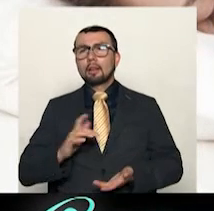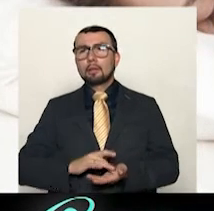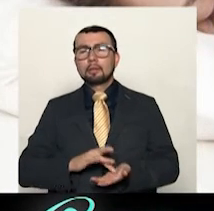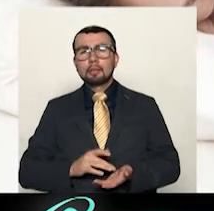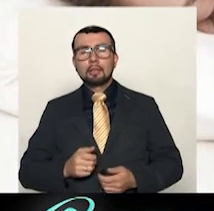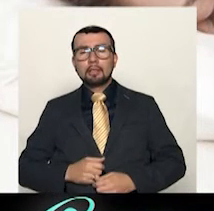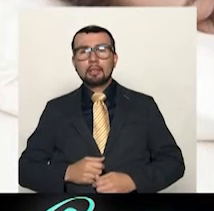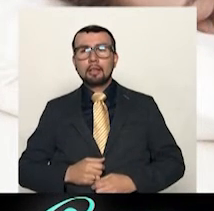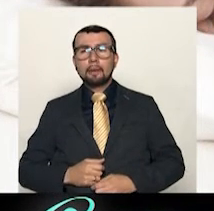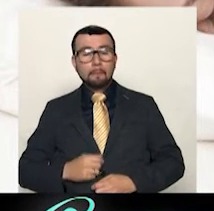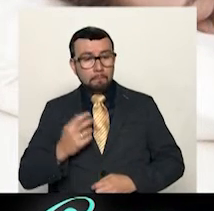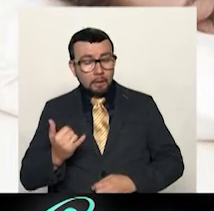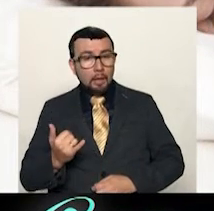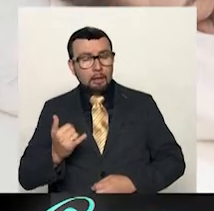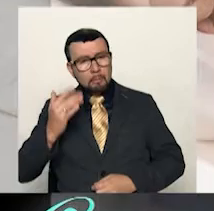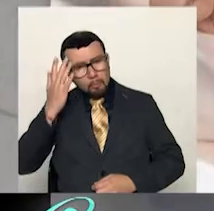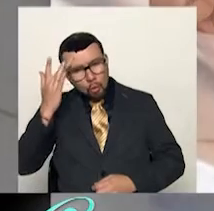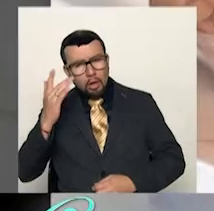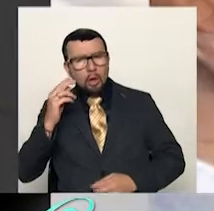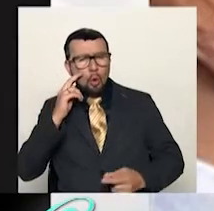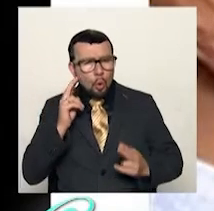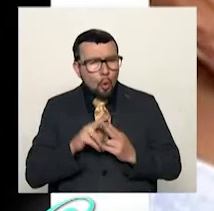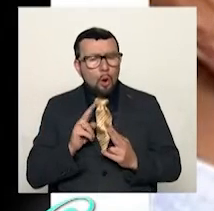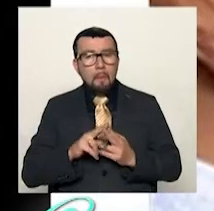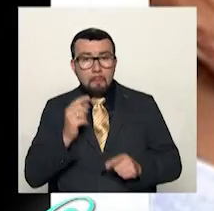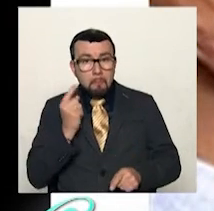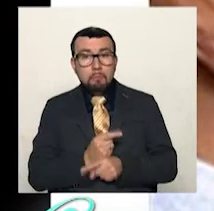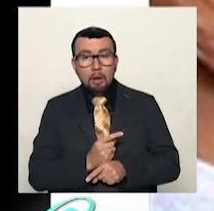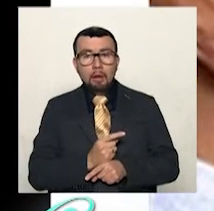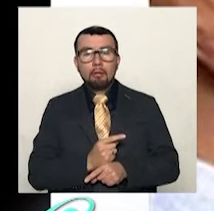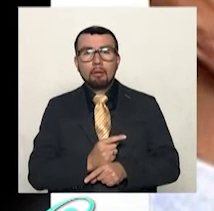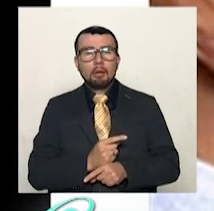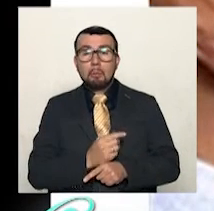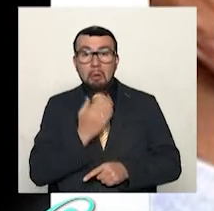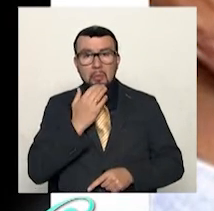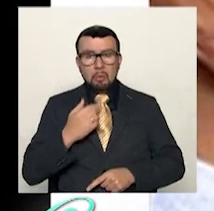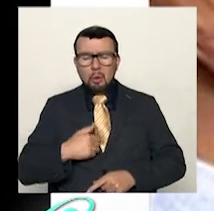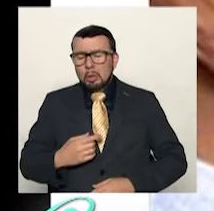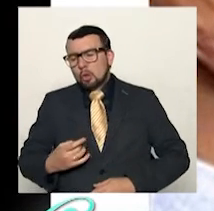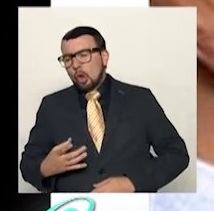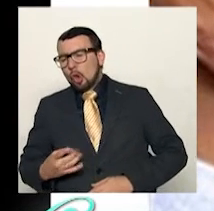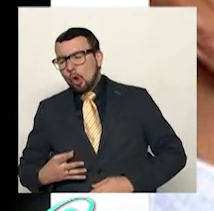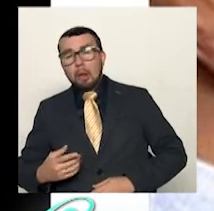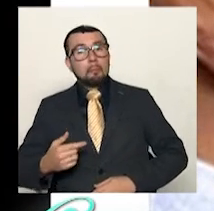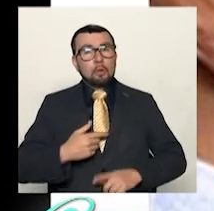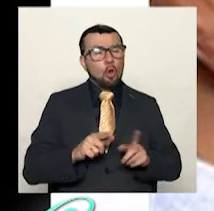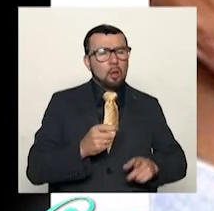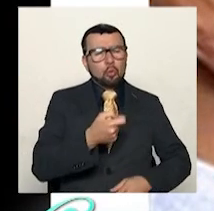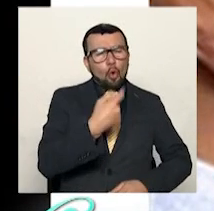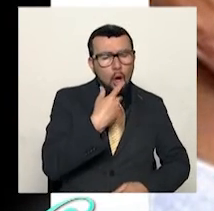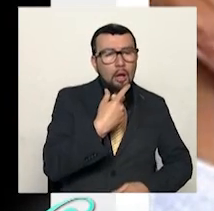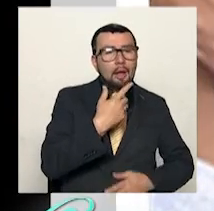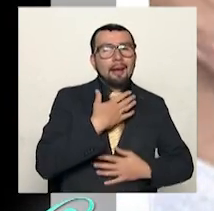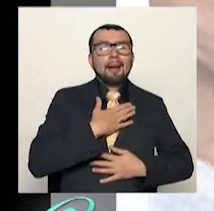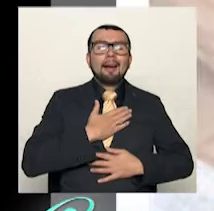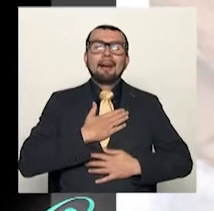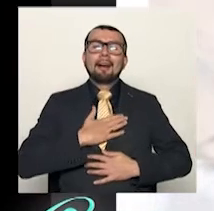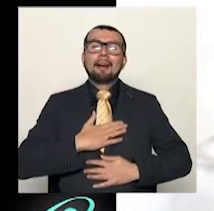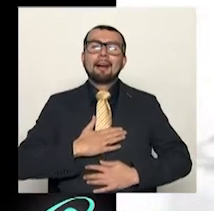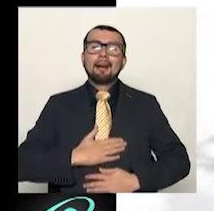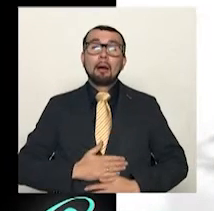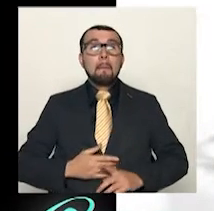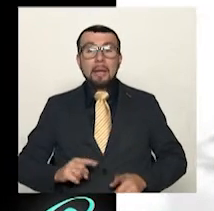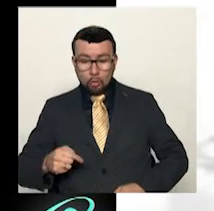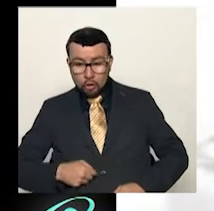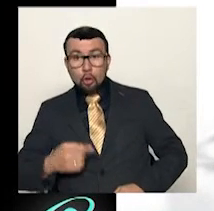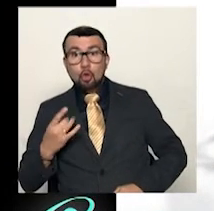sin saber la causa se produce lo que llama enmascarar un cuadro, o sea, se te quitó el dolor y lo que nos estaba avisando el dolor